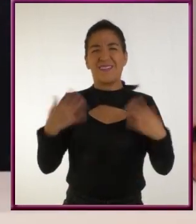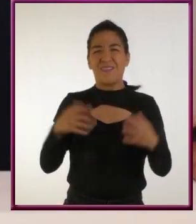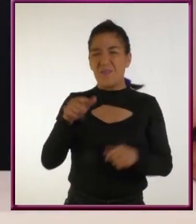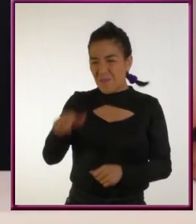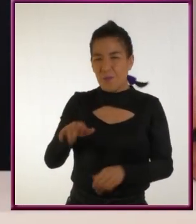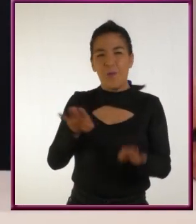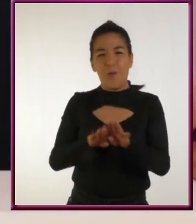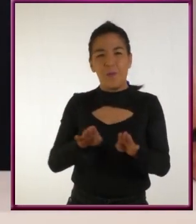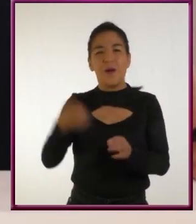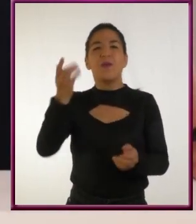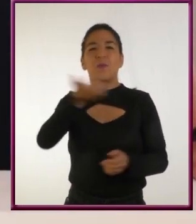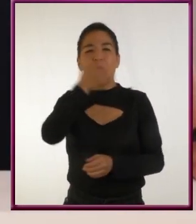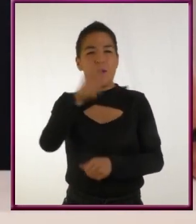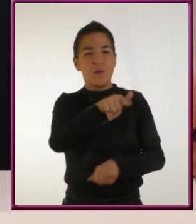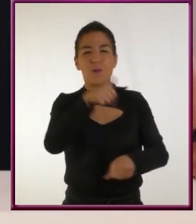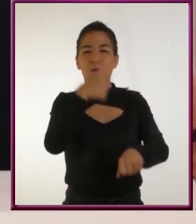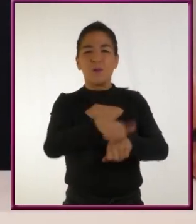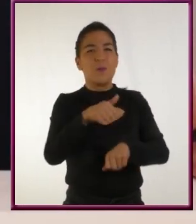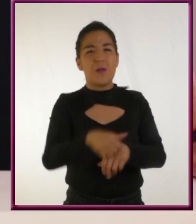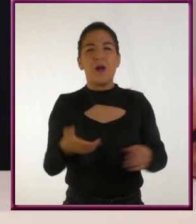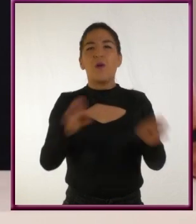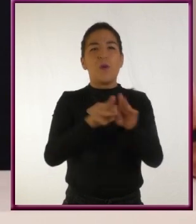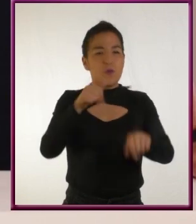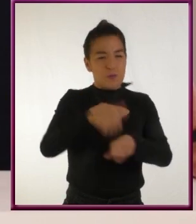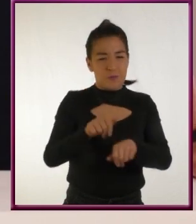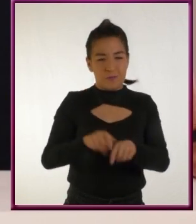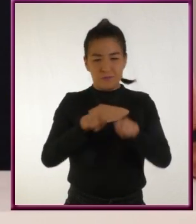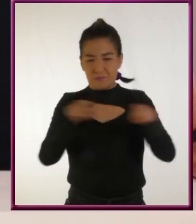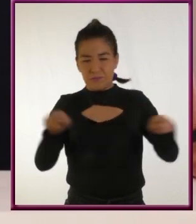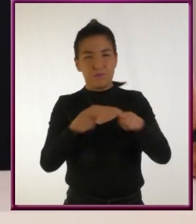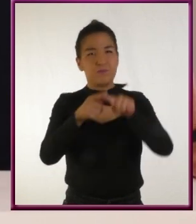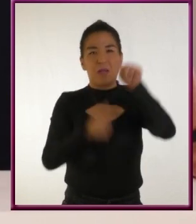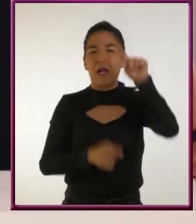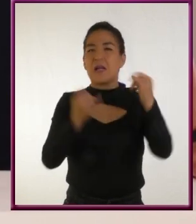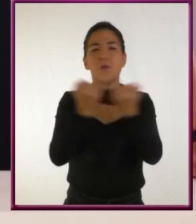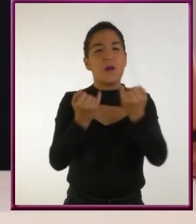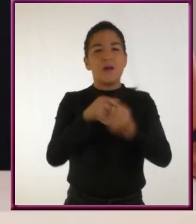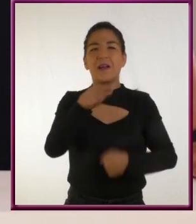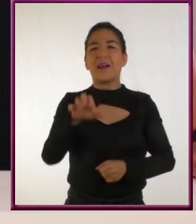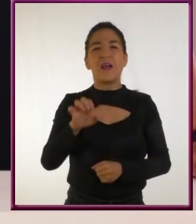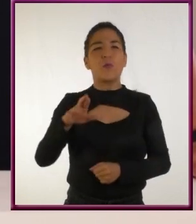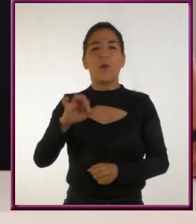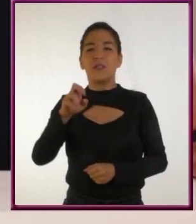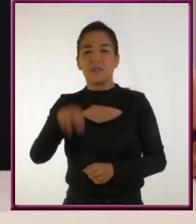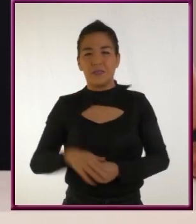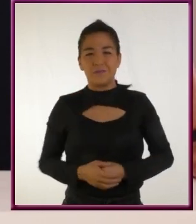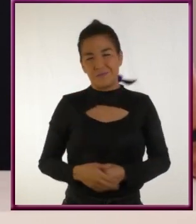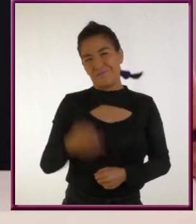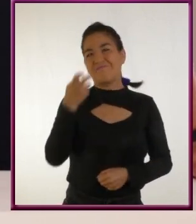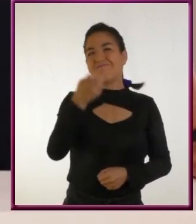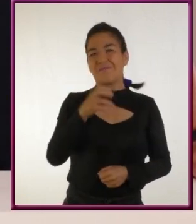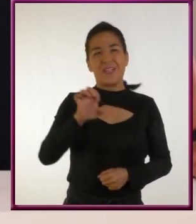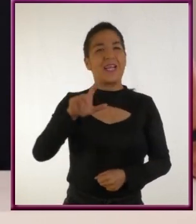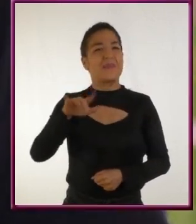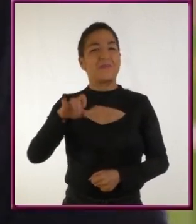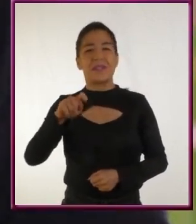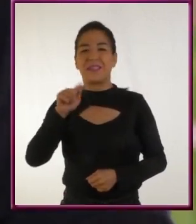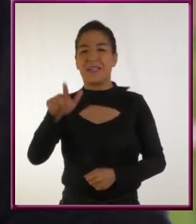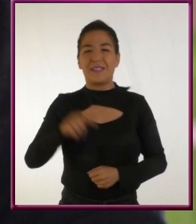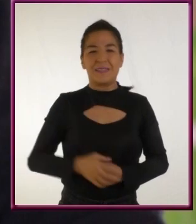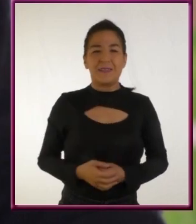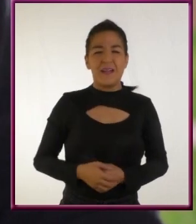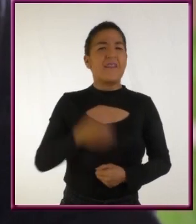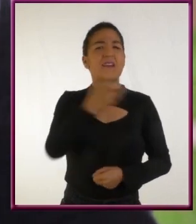Uno está acostumbrado a que los números estén relacionados así, ¿no? En forma horizontal y vertical, como cuando resolvemos una ecuación.